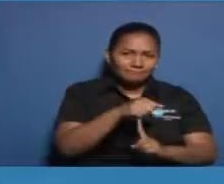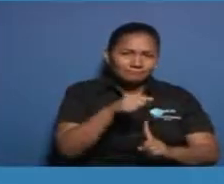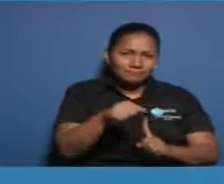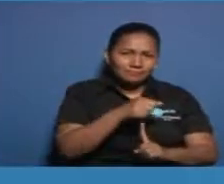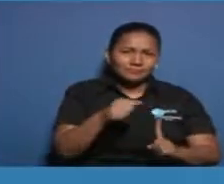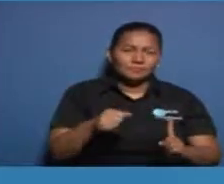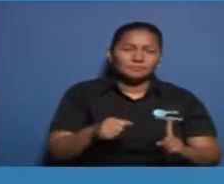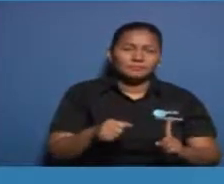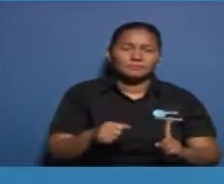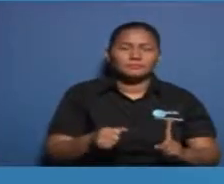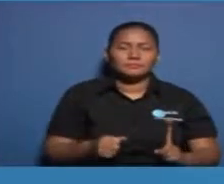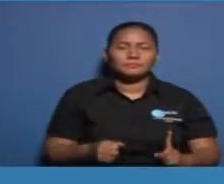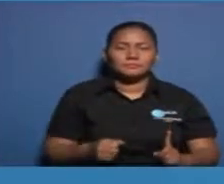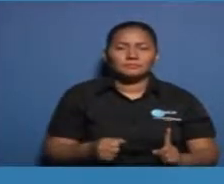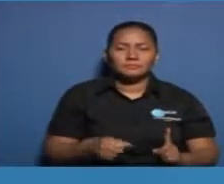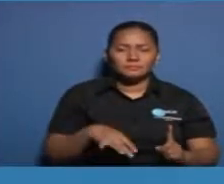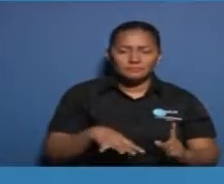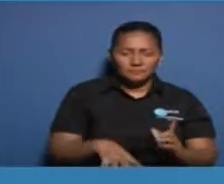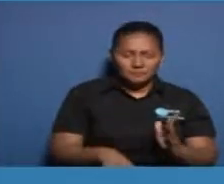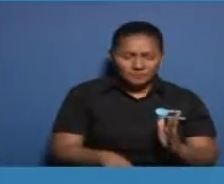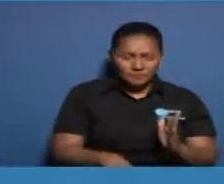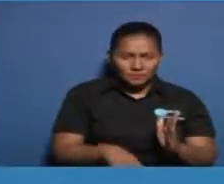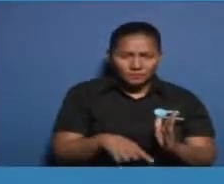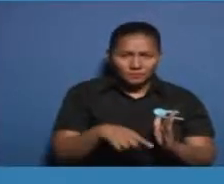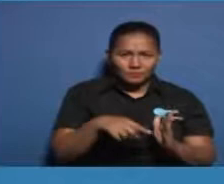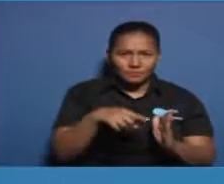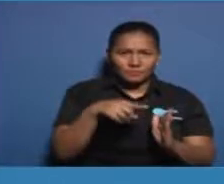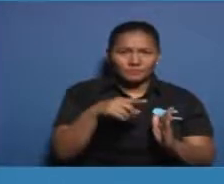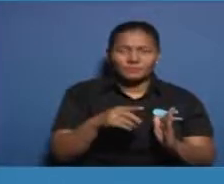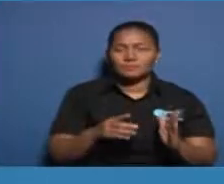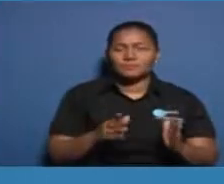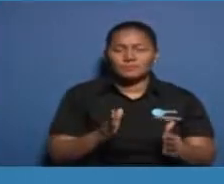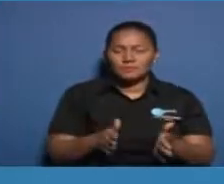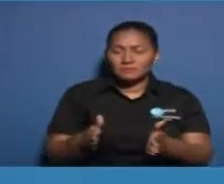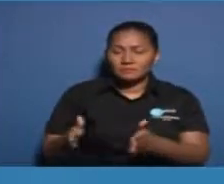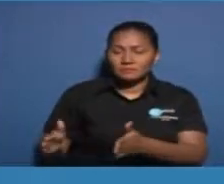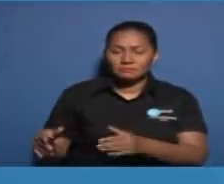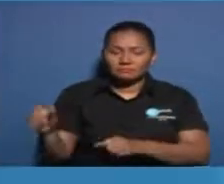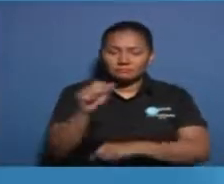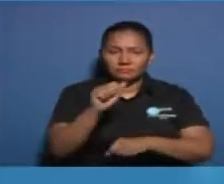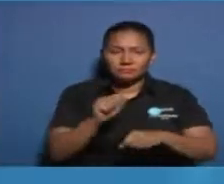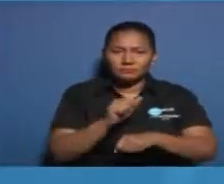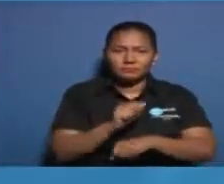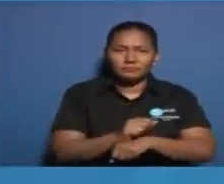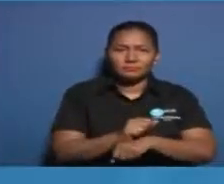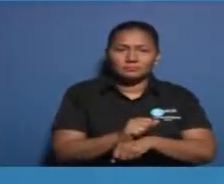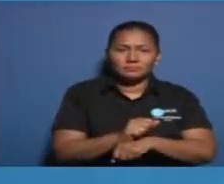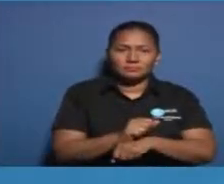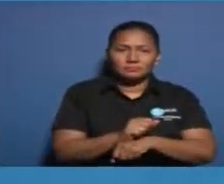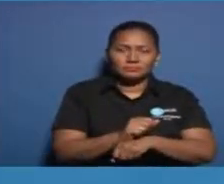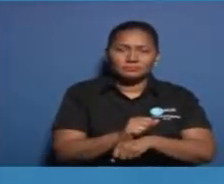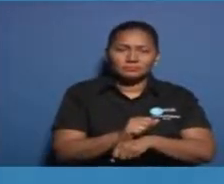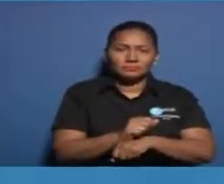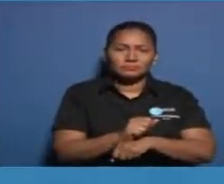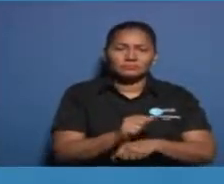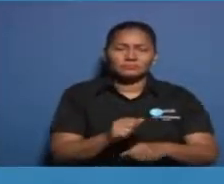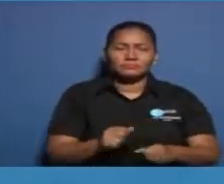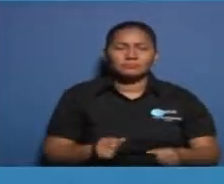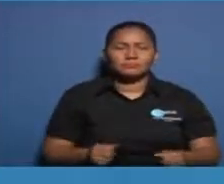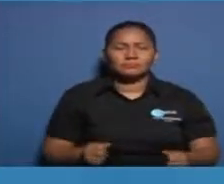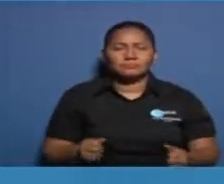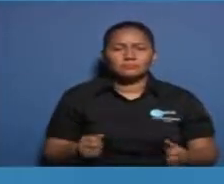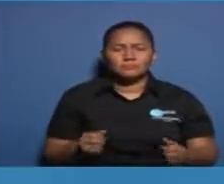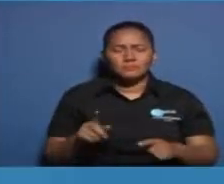original de la raíz del problema el proceso de socialización nos genera un espacio de control y de relaciones de poder